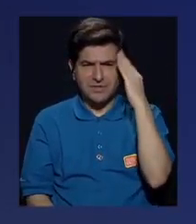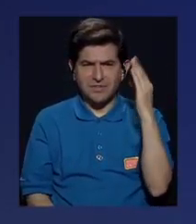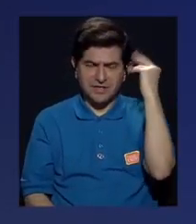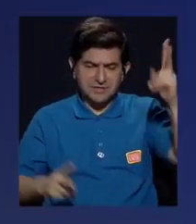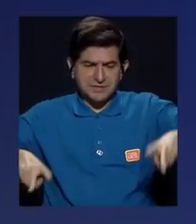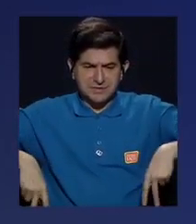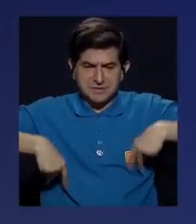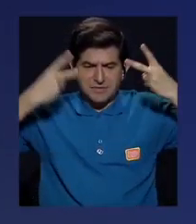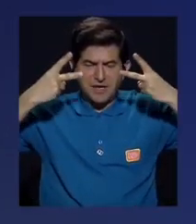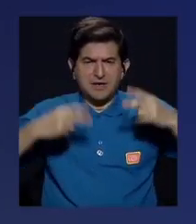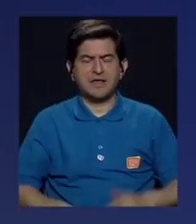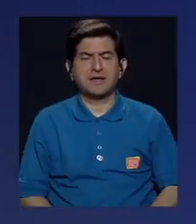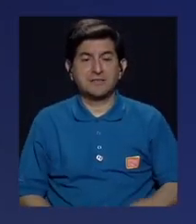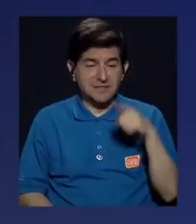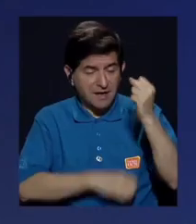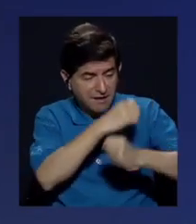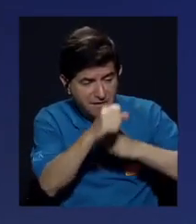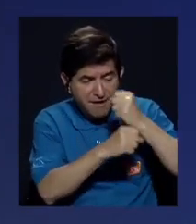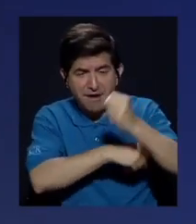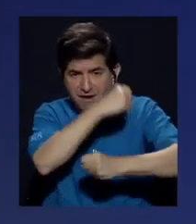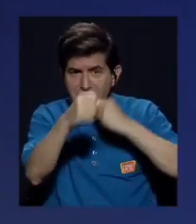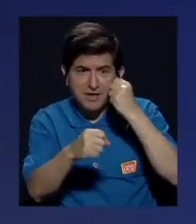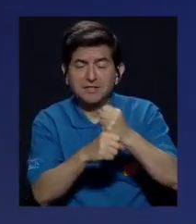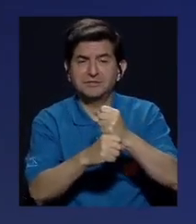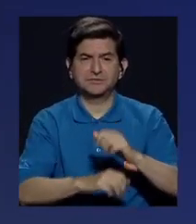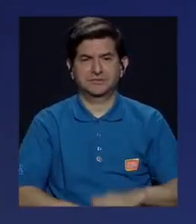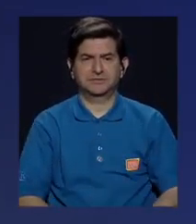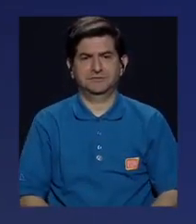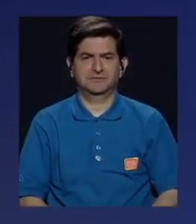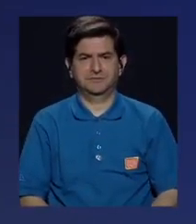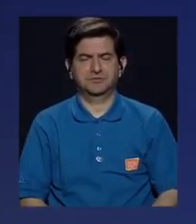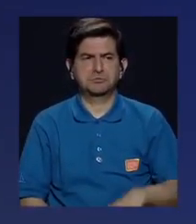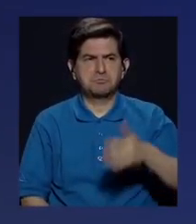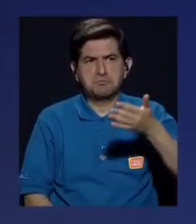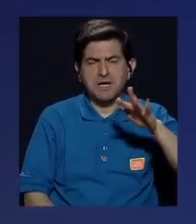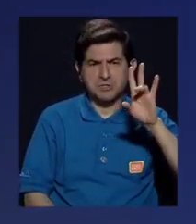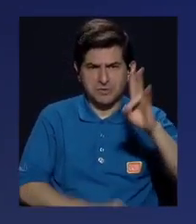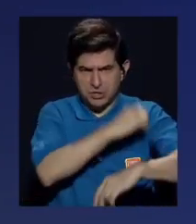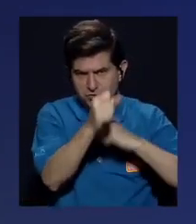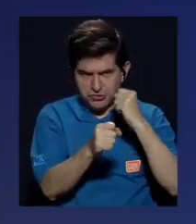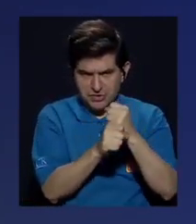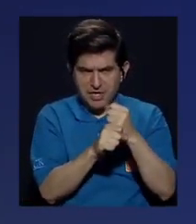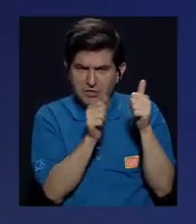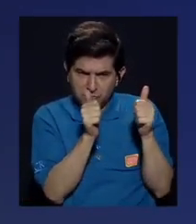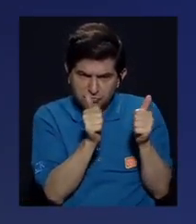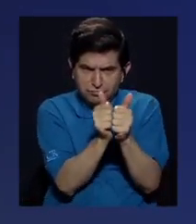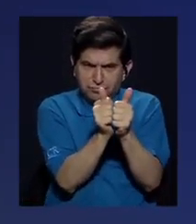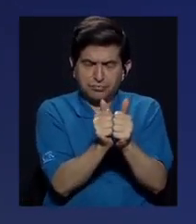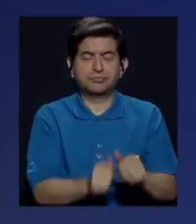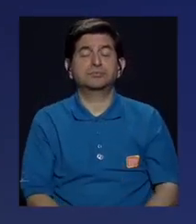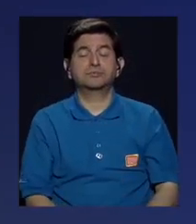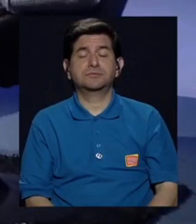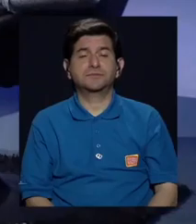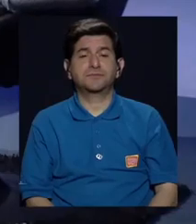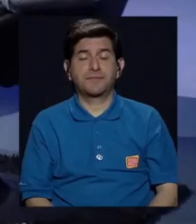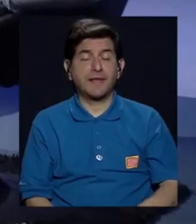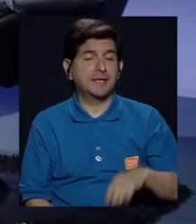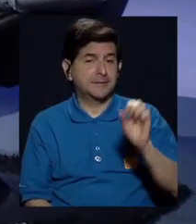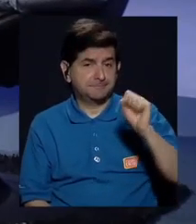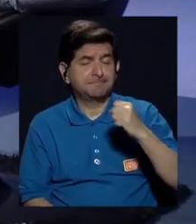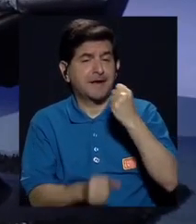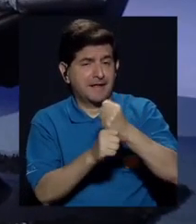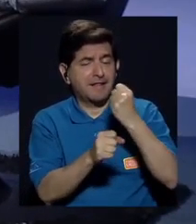de vida que ha durado todos estos años. Sí. O sea, durante estos más o menos 7 años han estado juntos siempre. Definitivamente